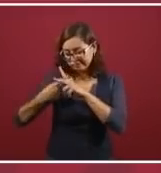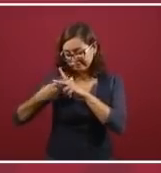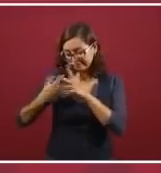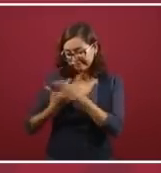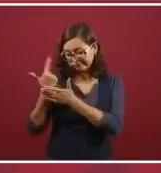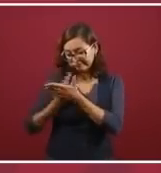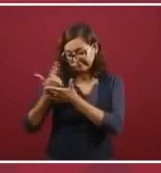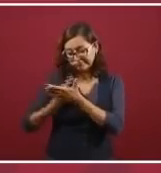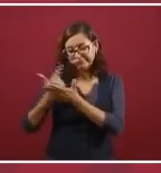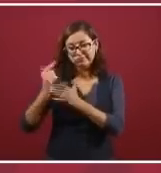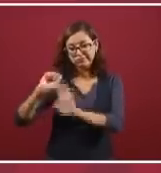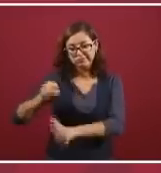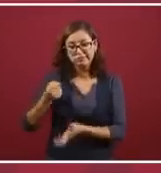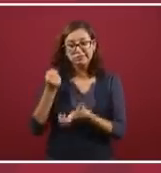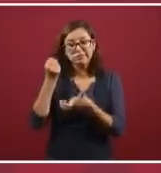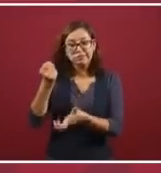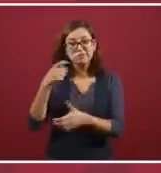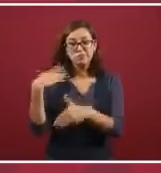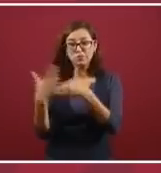que presentar